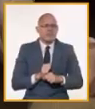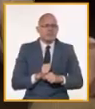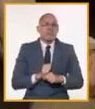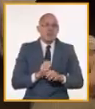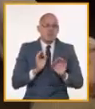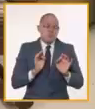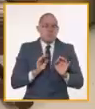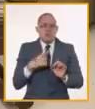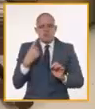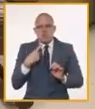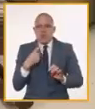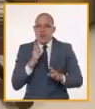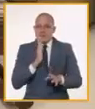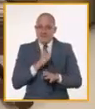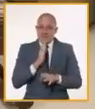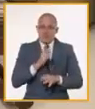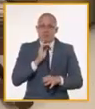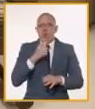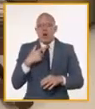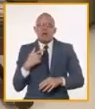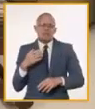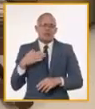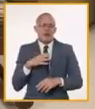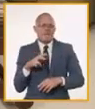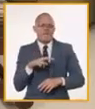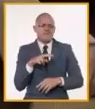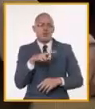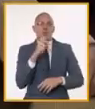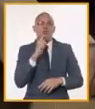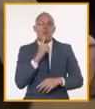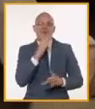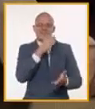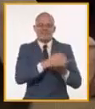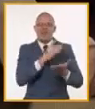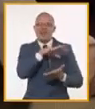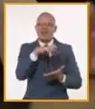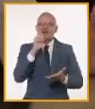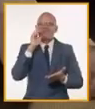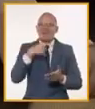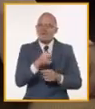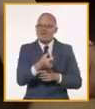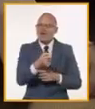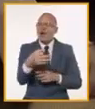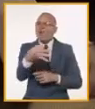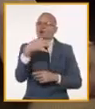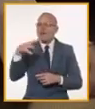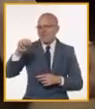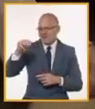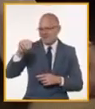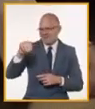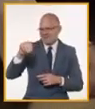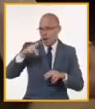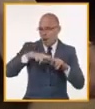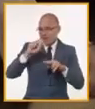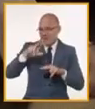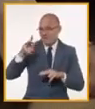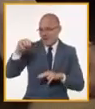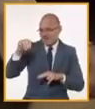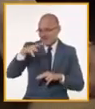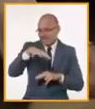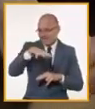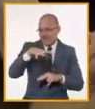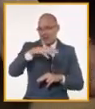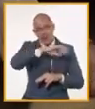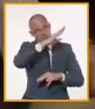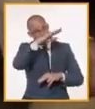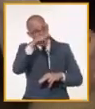caminamos allá para llegar a la Sierra Cristal. Llegamos a la Sierra Cristal y tuvimos que irnos porque no íbamos a morir de hambre en la Sierra Cristal.